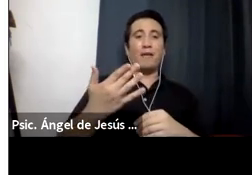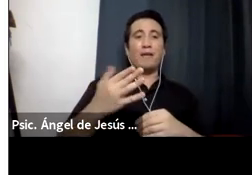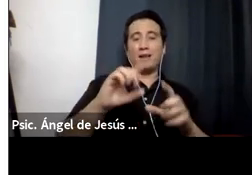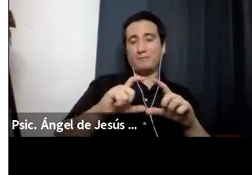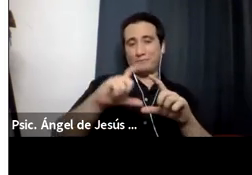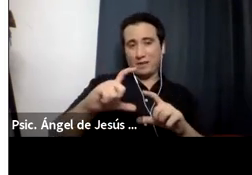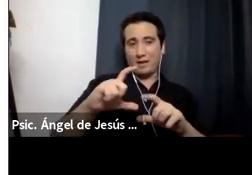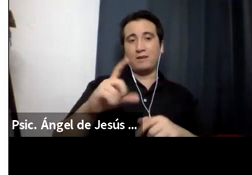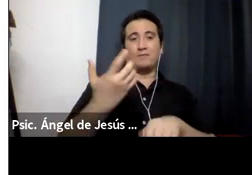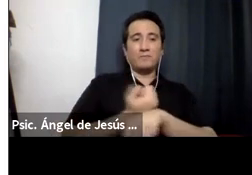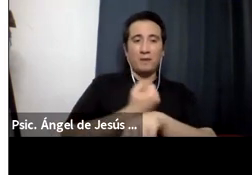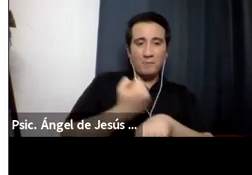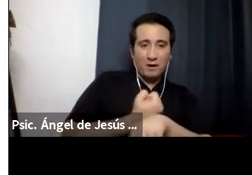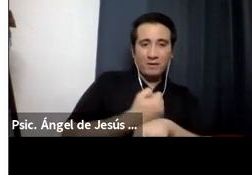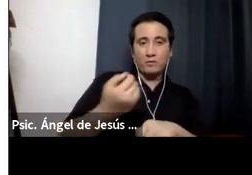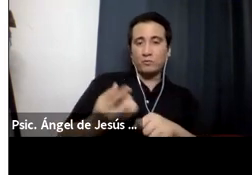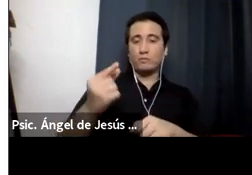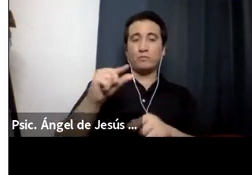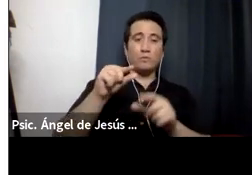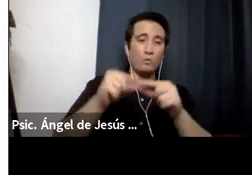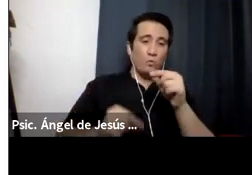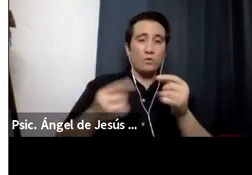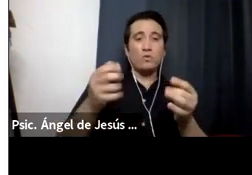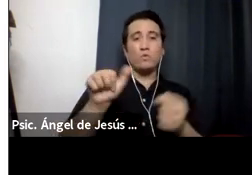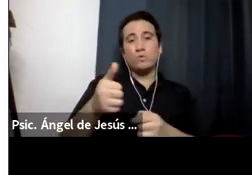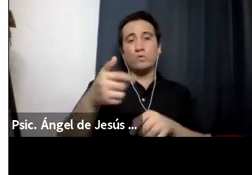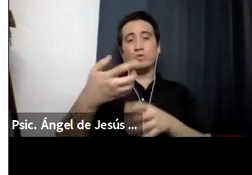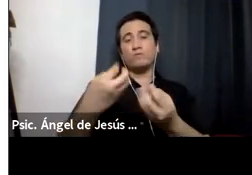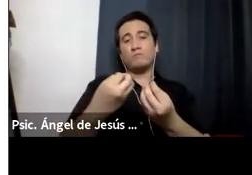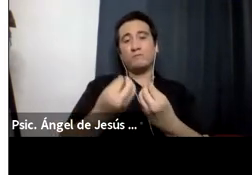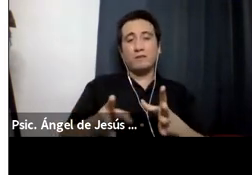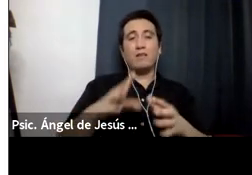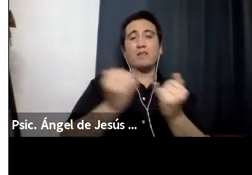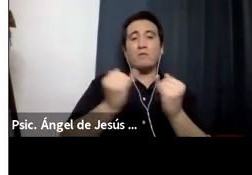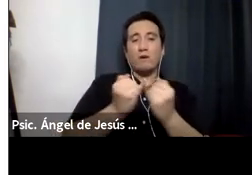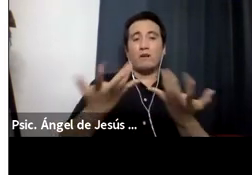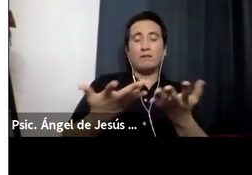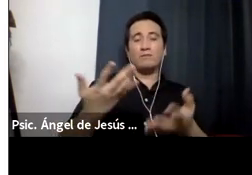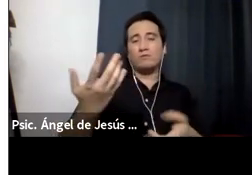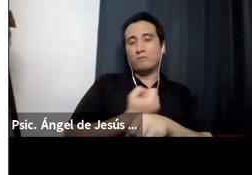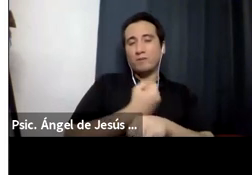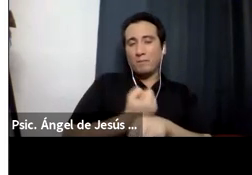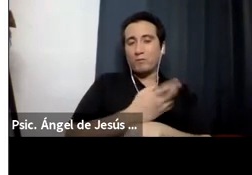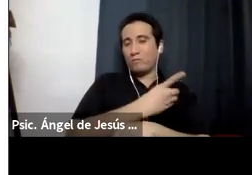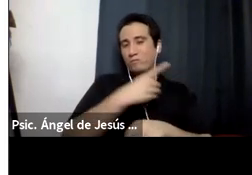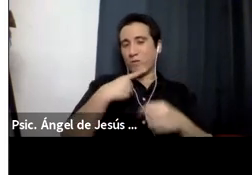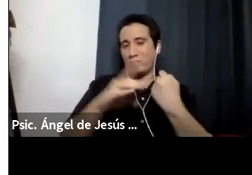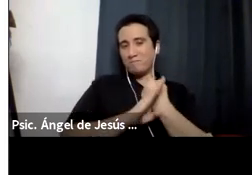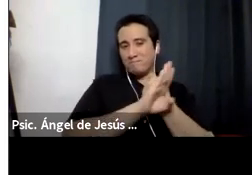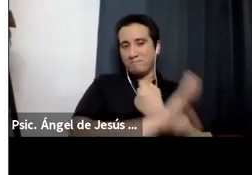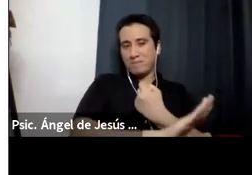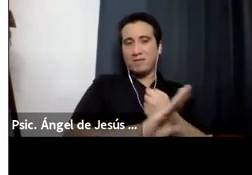calzado descubierto, será un calzado de mucho riesgo para una persona que viva con diabetes y son calzados que deben de evitarse.